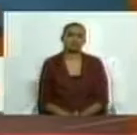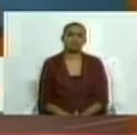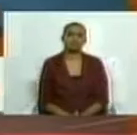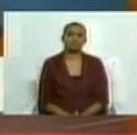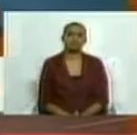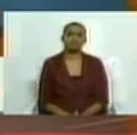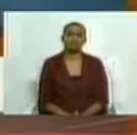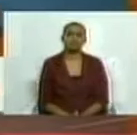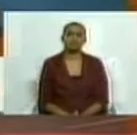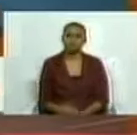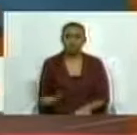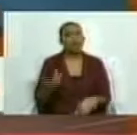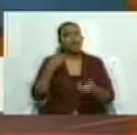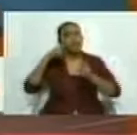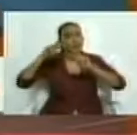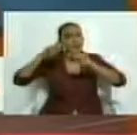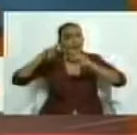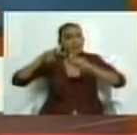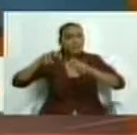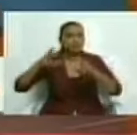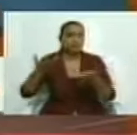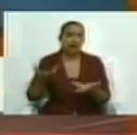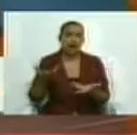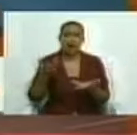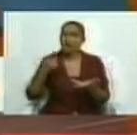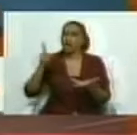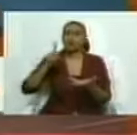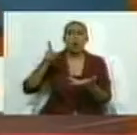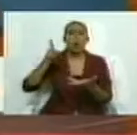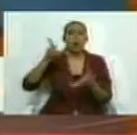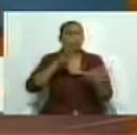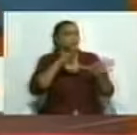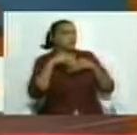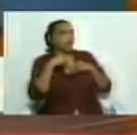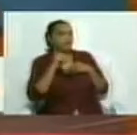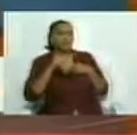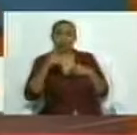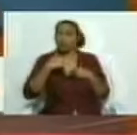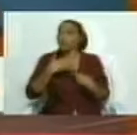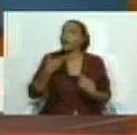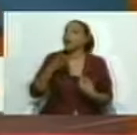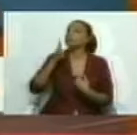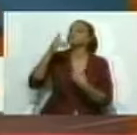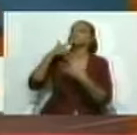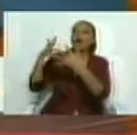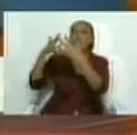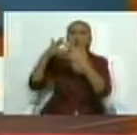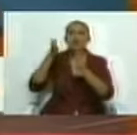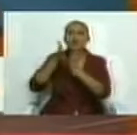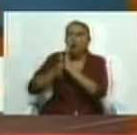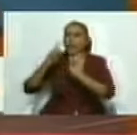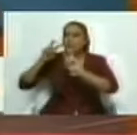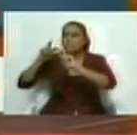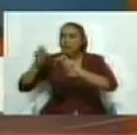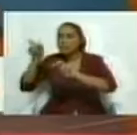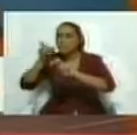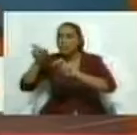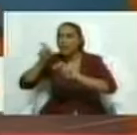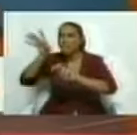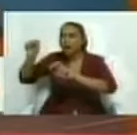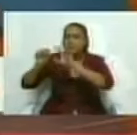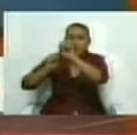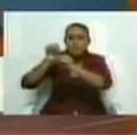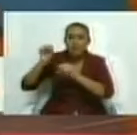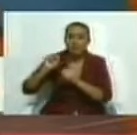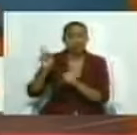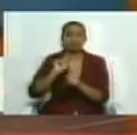delincuentes venezolanos en Estados Unidos nos lo impide señores y a la vez nos impide extraditar delincuentes desde